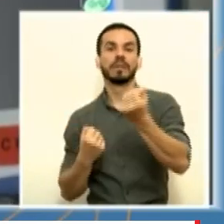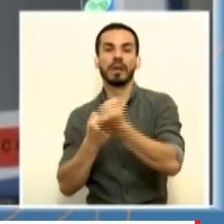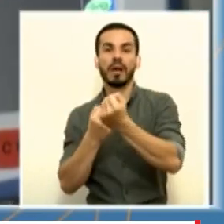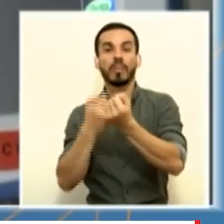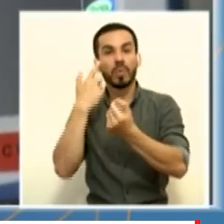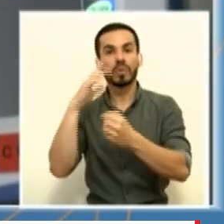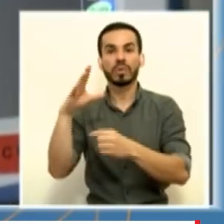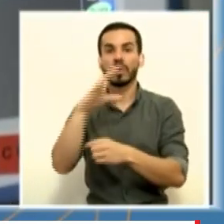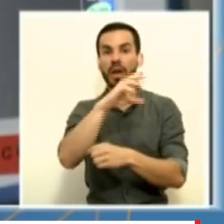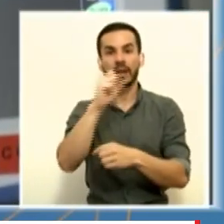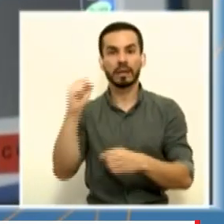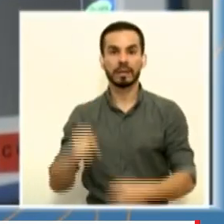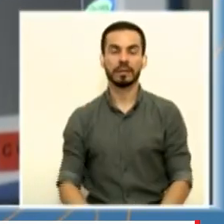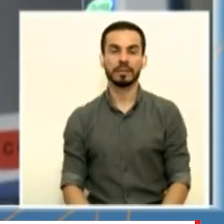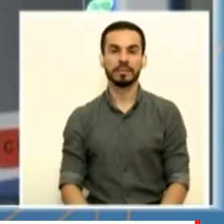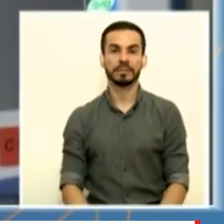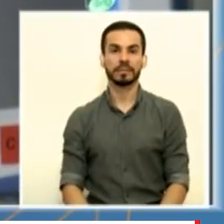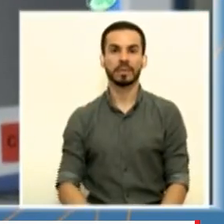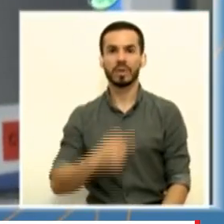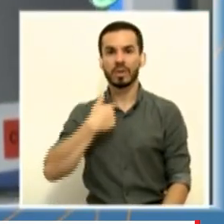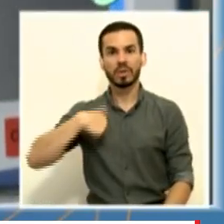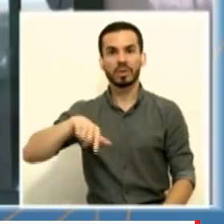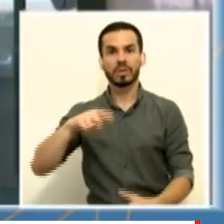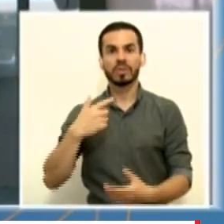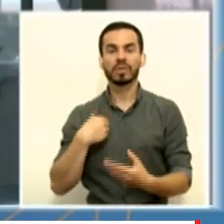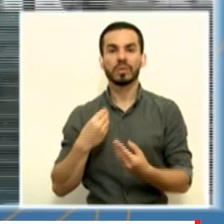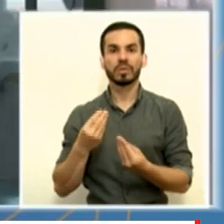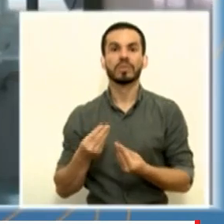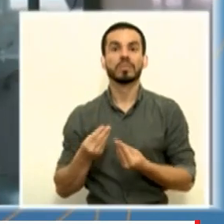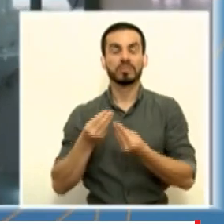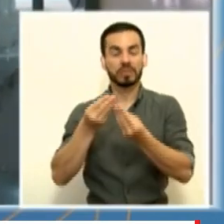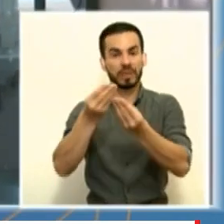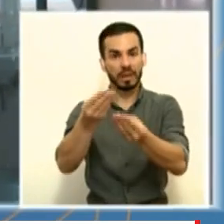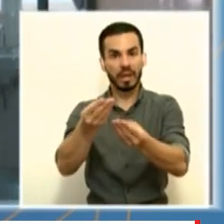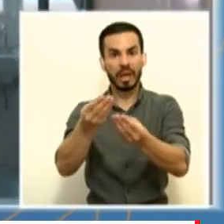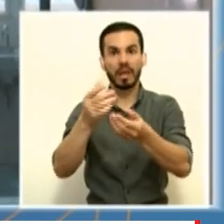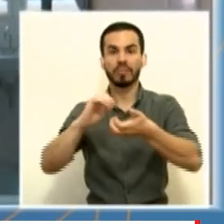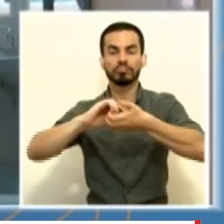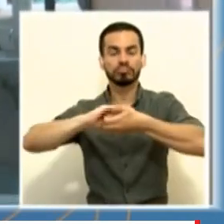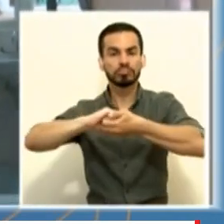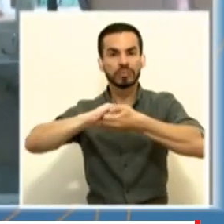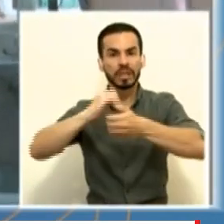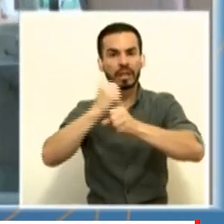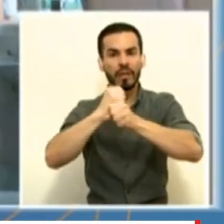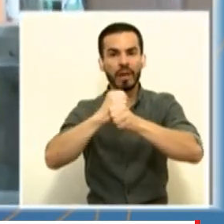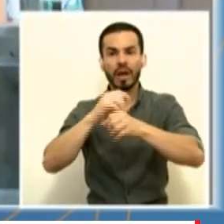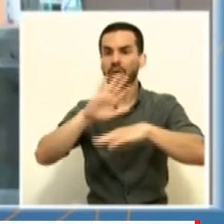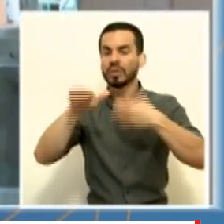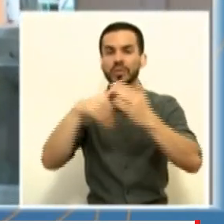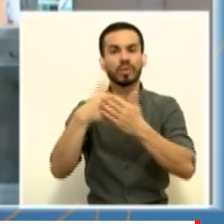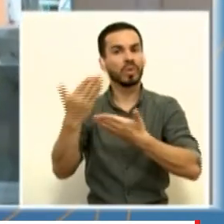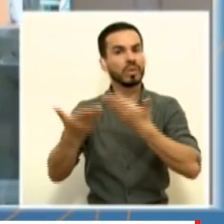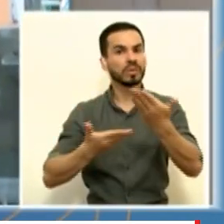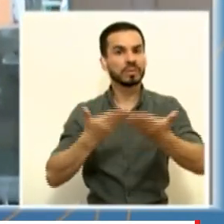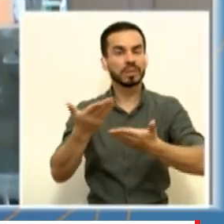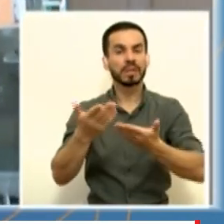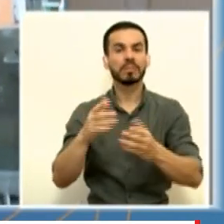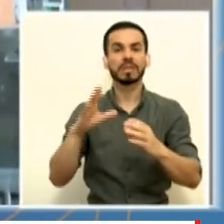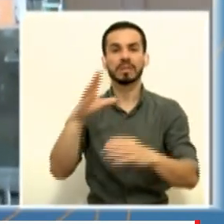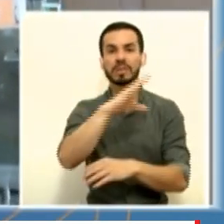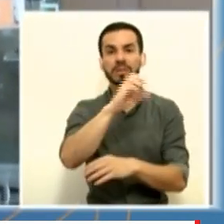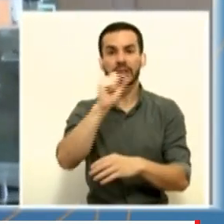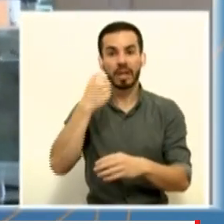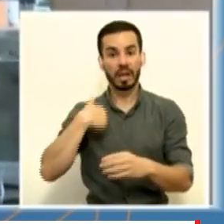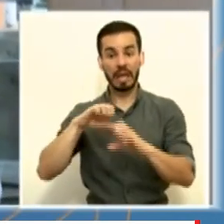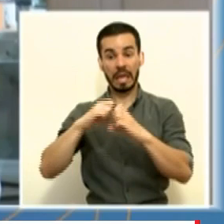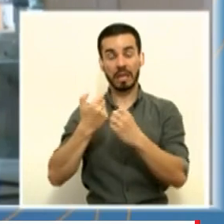a la Caja del Seguro Social. Hemos garantizado y hemos trabajado muy de la mano con todos los servicios de la Caja y con el